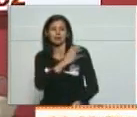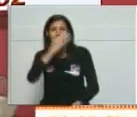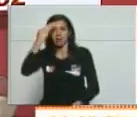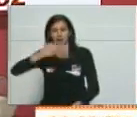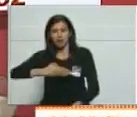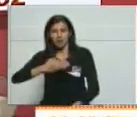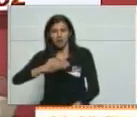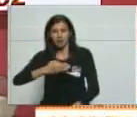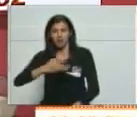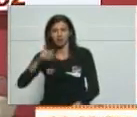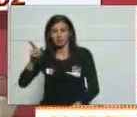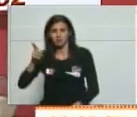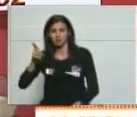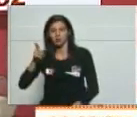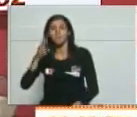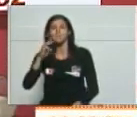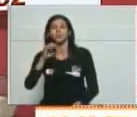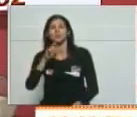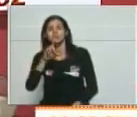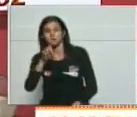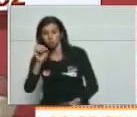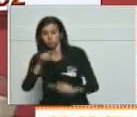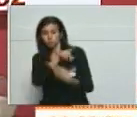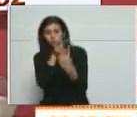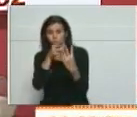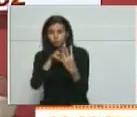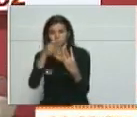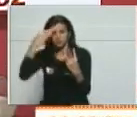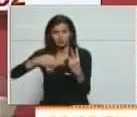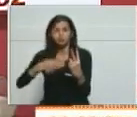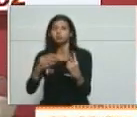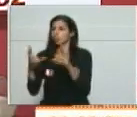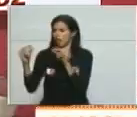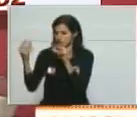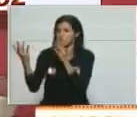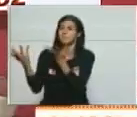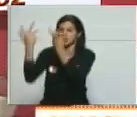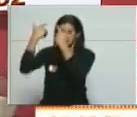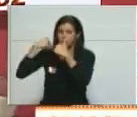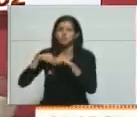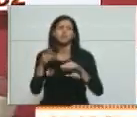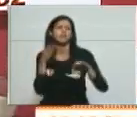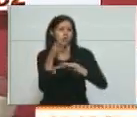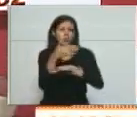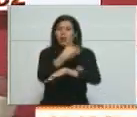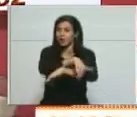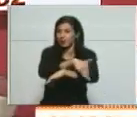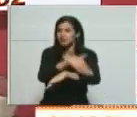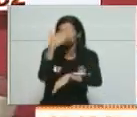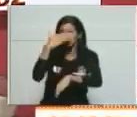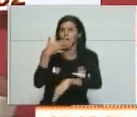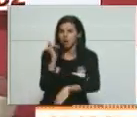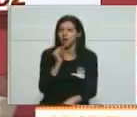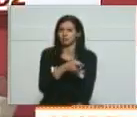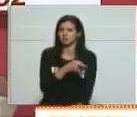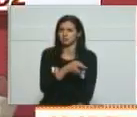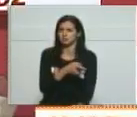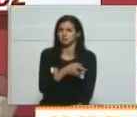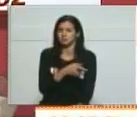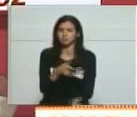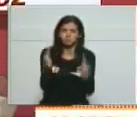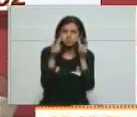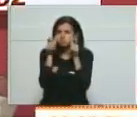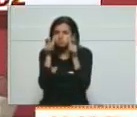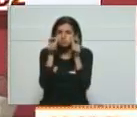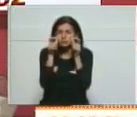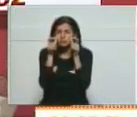amanecer y estaban en la calle y estaban haciendo lo que le correspondía hacer. Y la